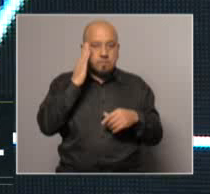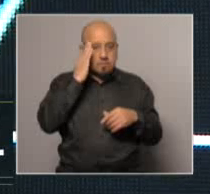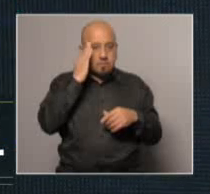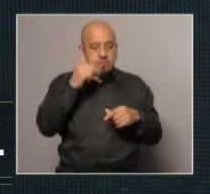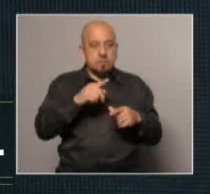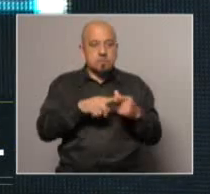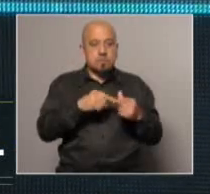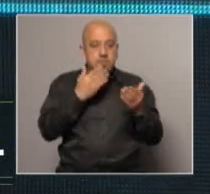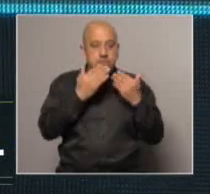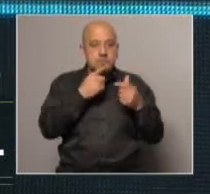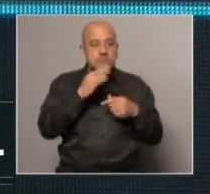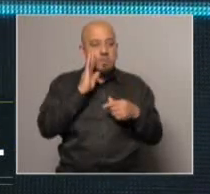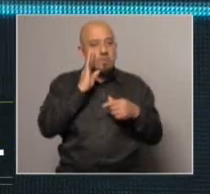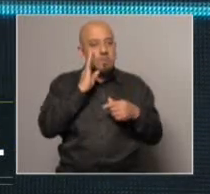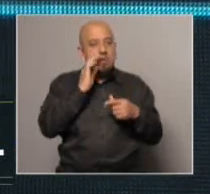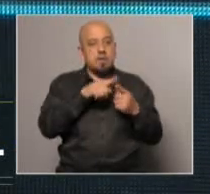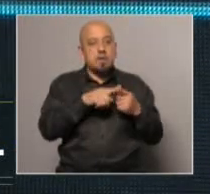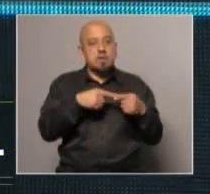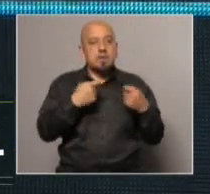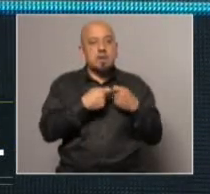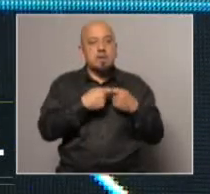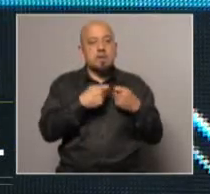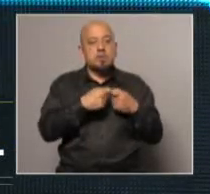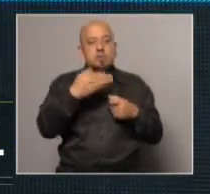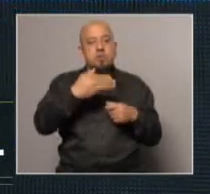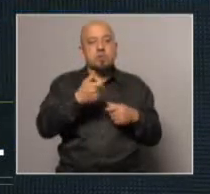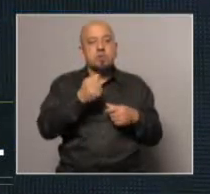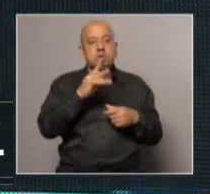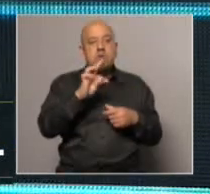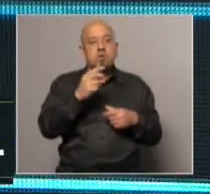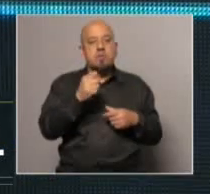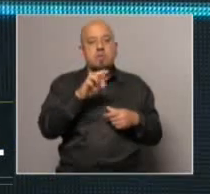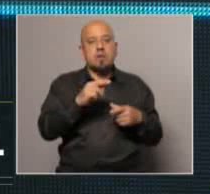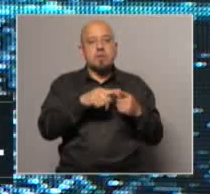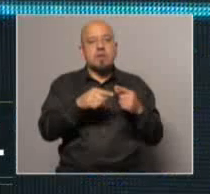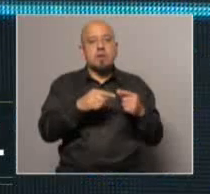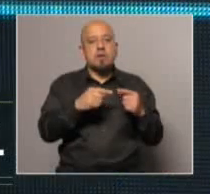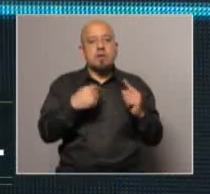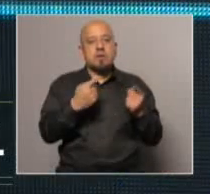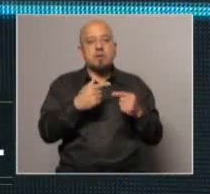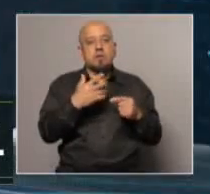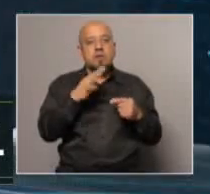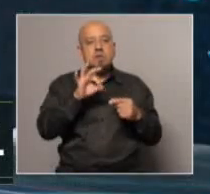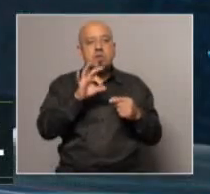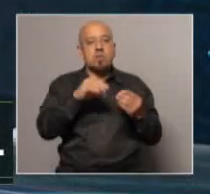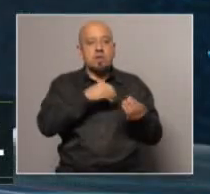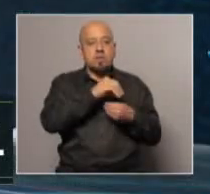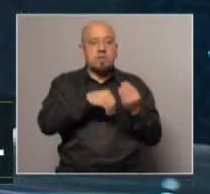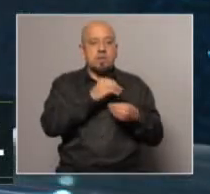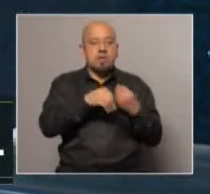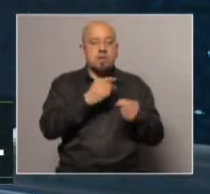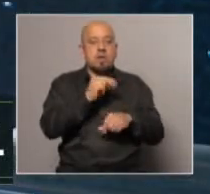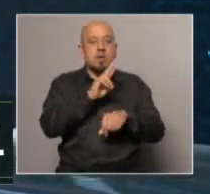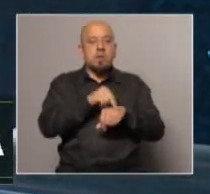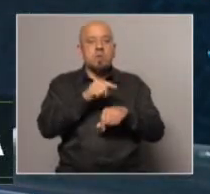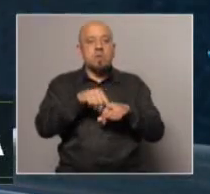poco en qué están, estuve hablando con las madres de la asociación Batar. Es una asociación que nuclea unas 50 familias que